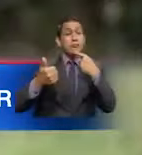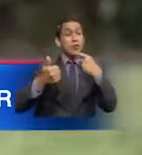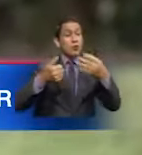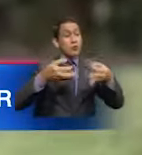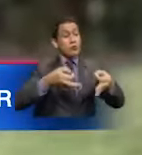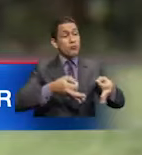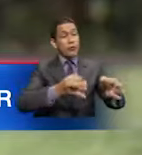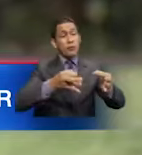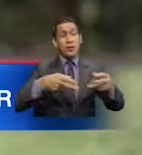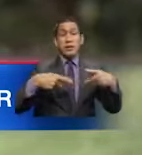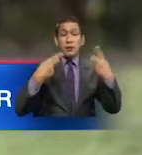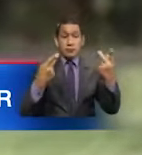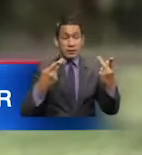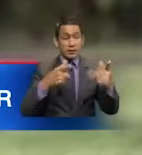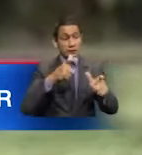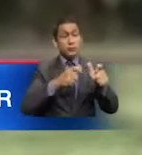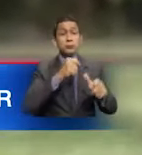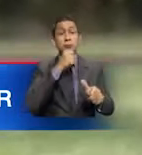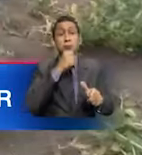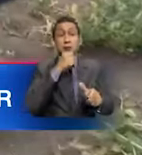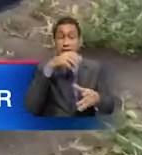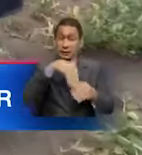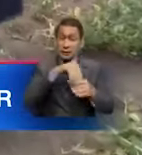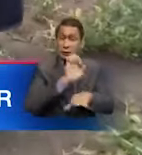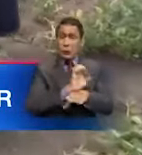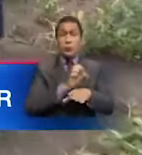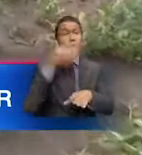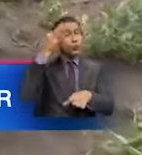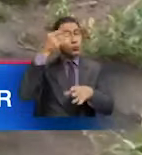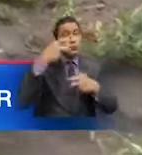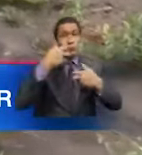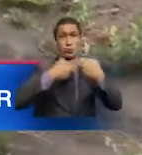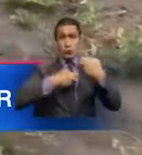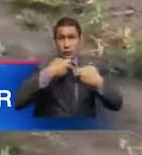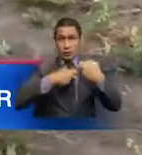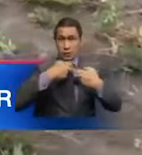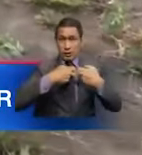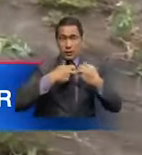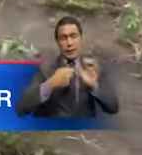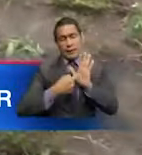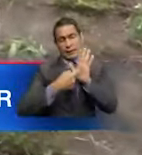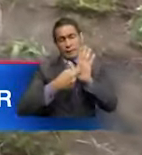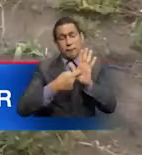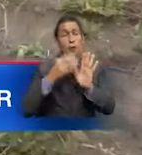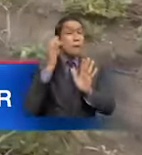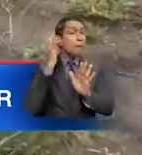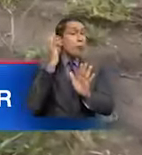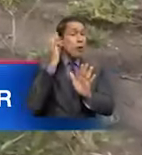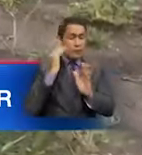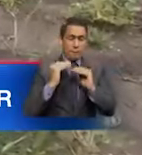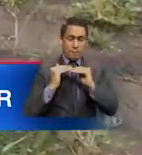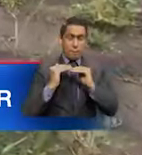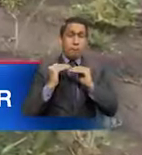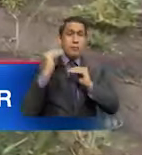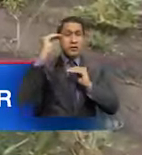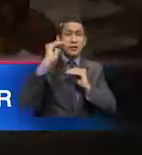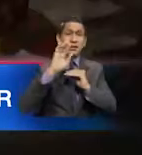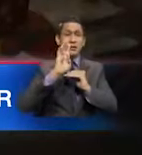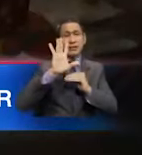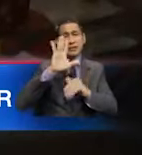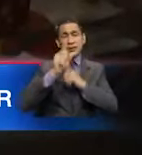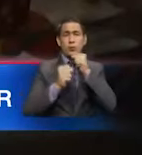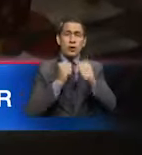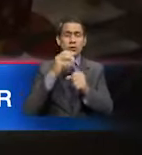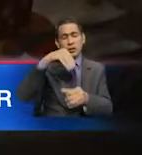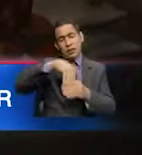de los adultos mayores en Ecuador es precaria, especialmente en la población femenina mayor de 75 años de zonas rurales.